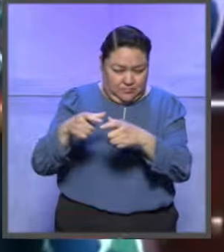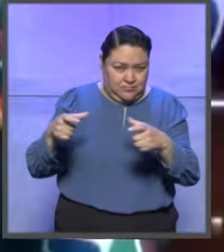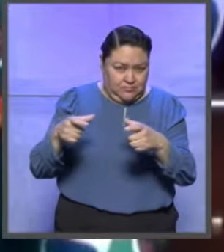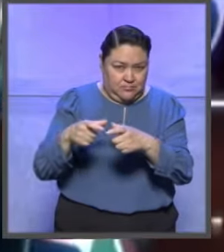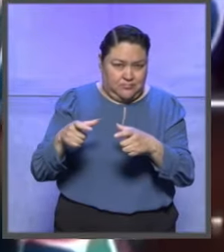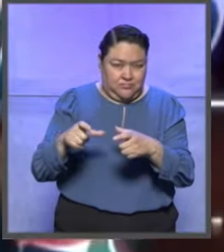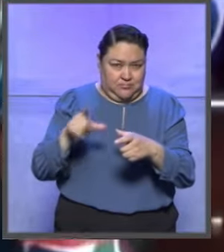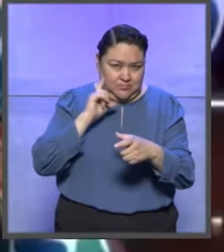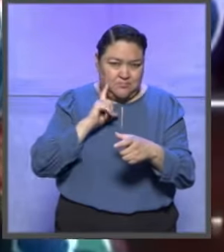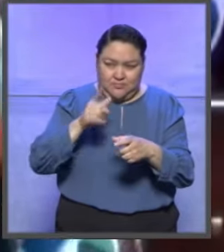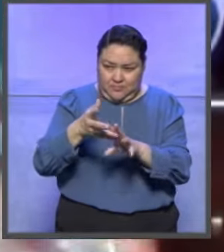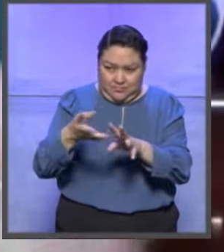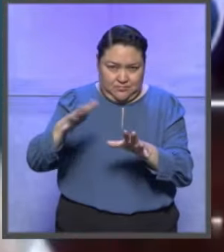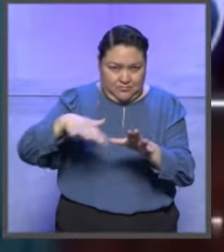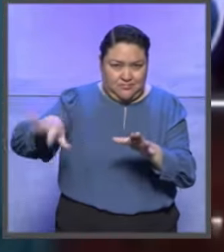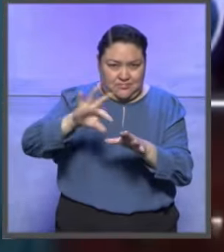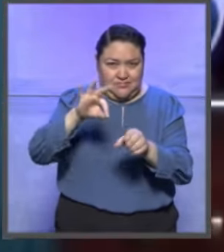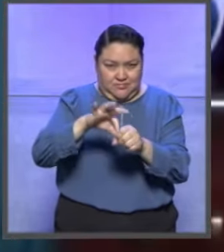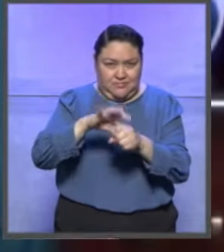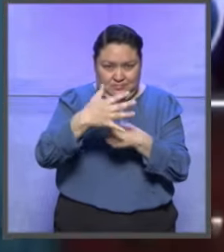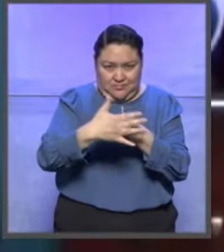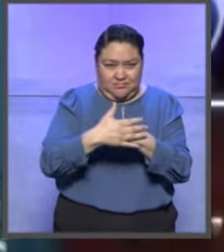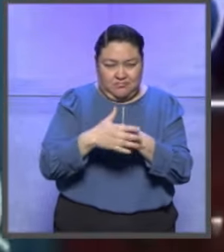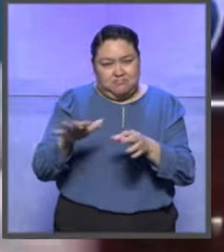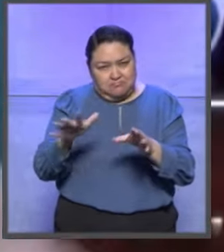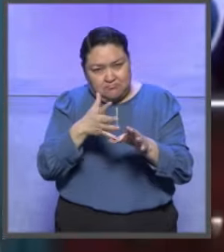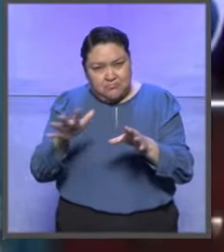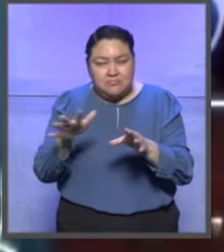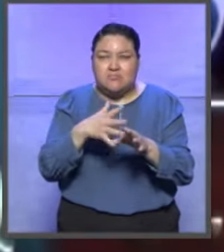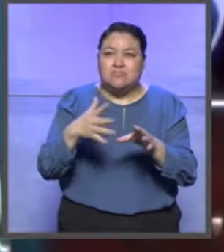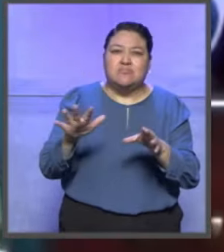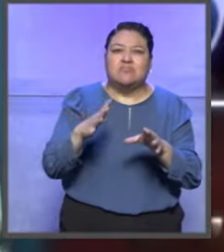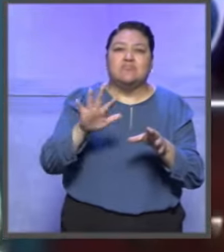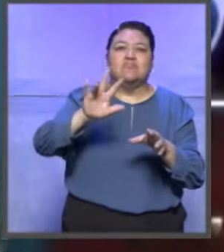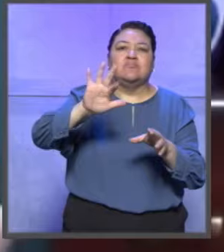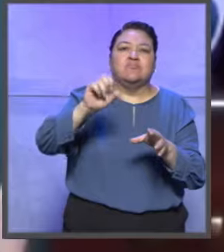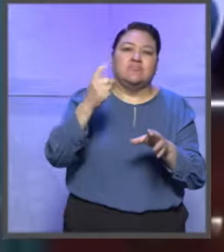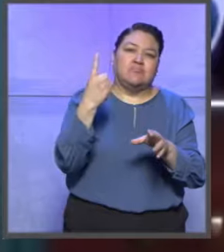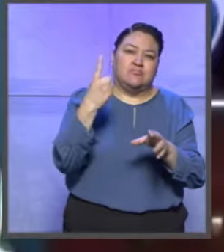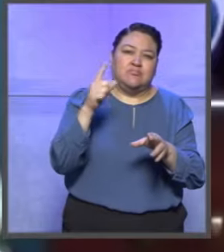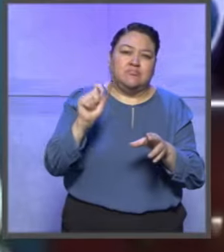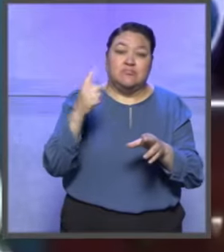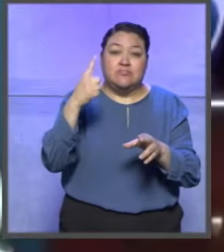hablando de la participación que se tiene, estamos sobre un